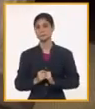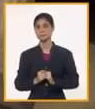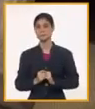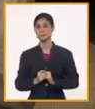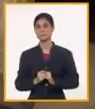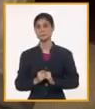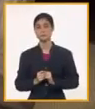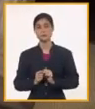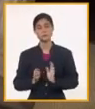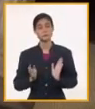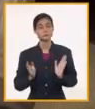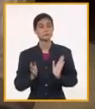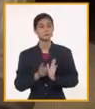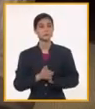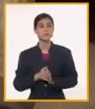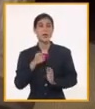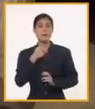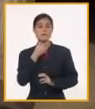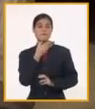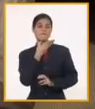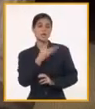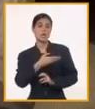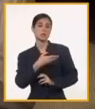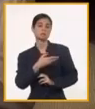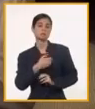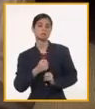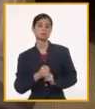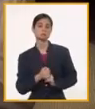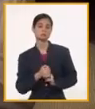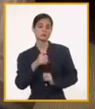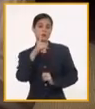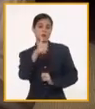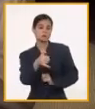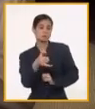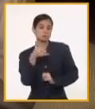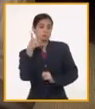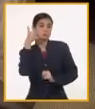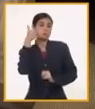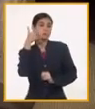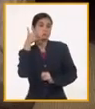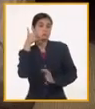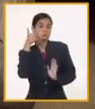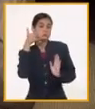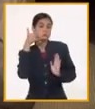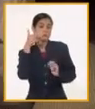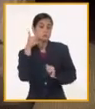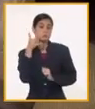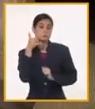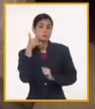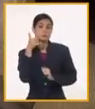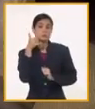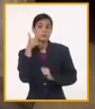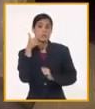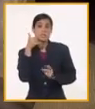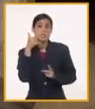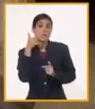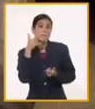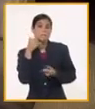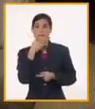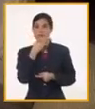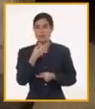Él me llama un día. Fidel. Sí, Fidel me llama y me